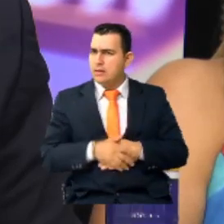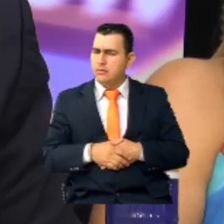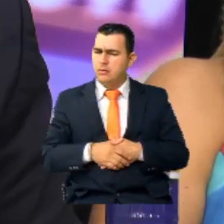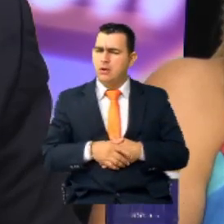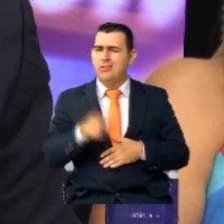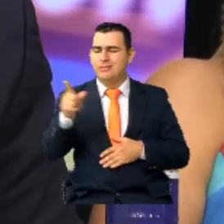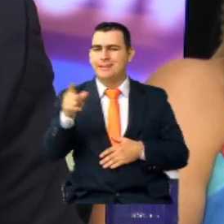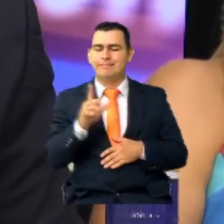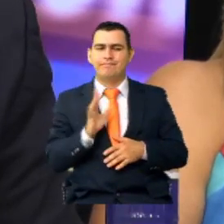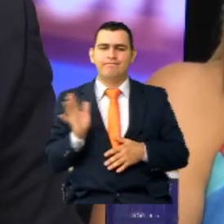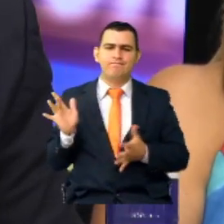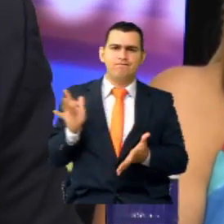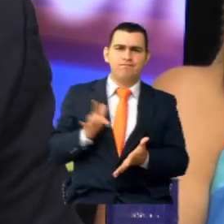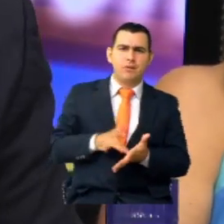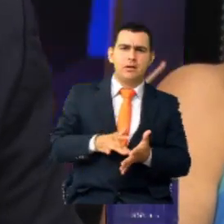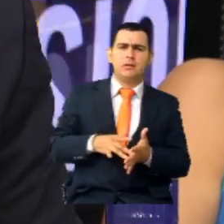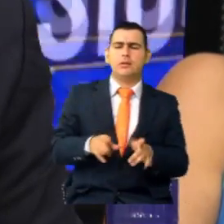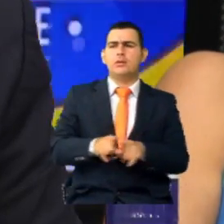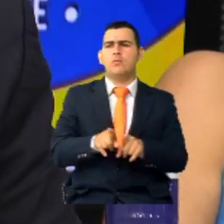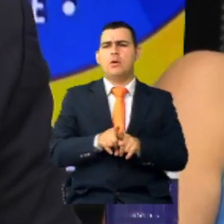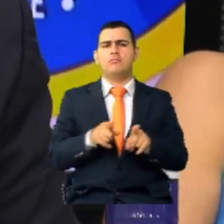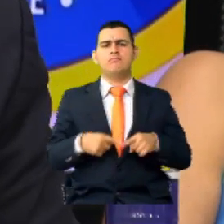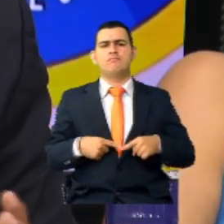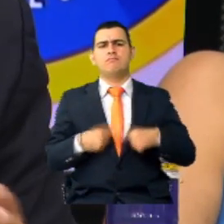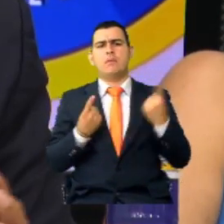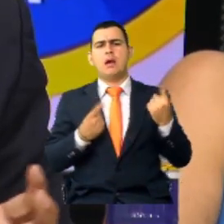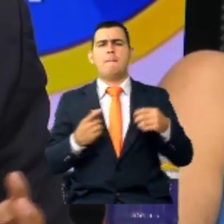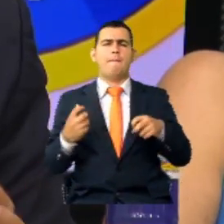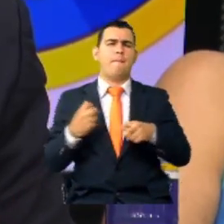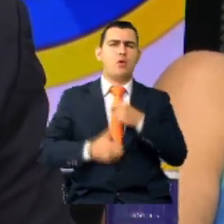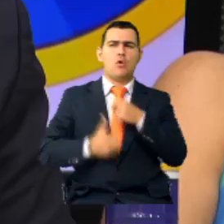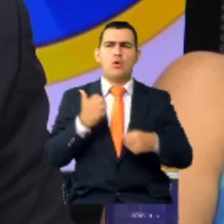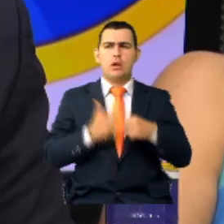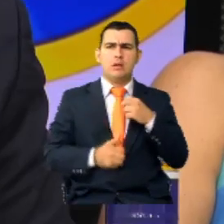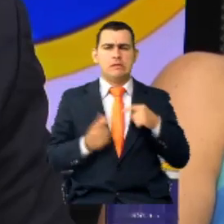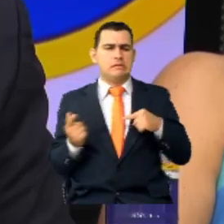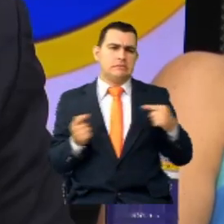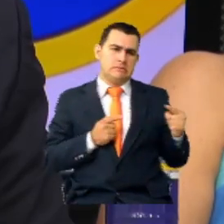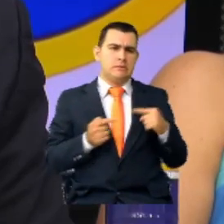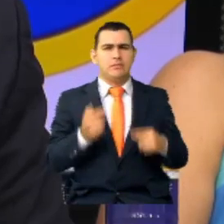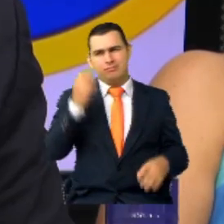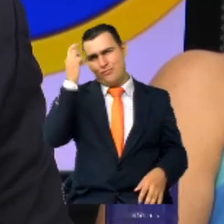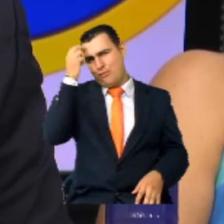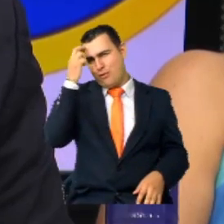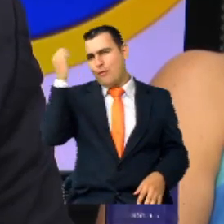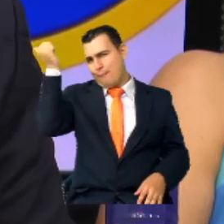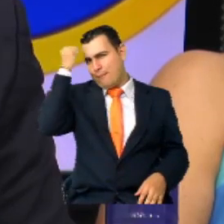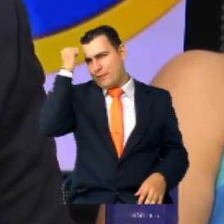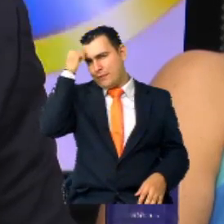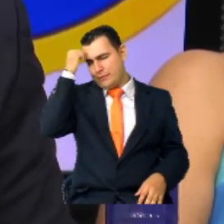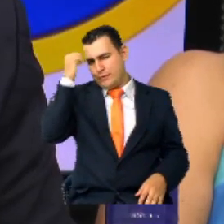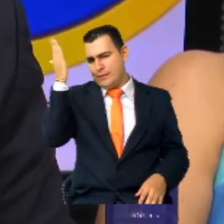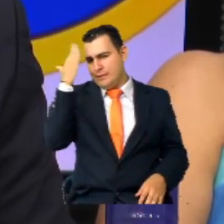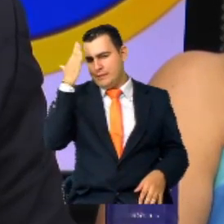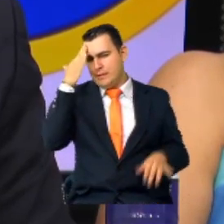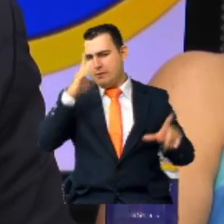podría ser motivo de confrontación entre usted y el magisterio, como quiera que ellos sí tienen toda la preparación en ese